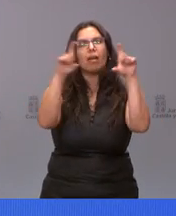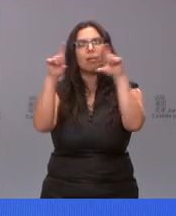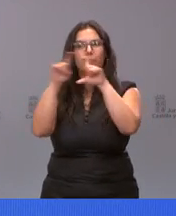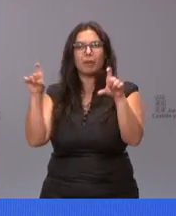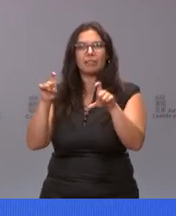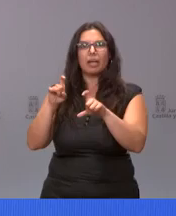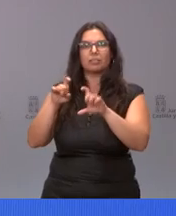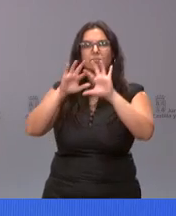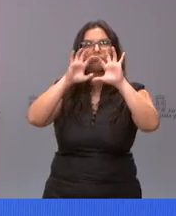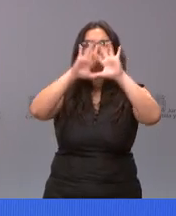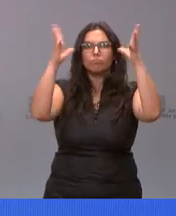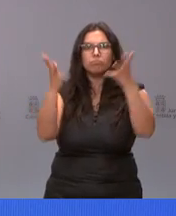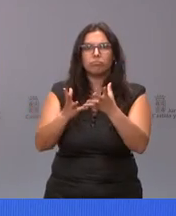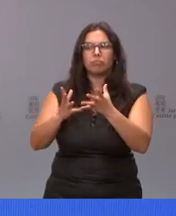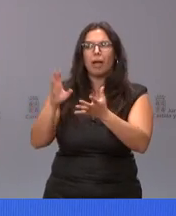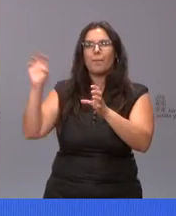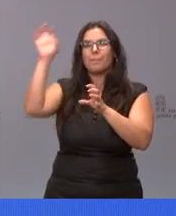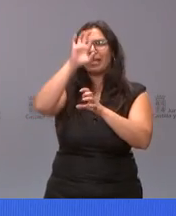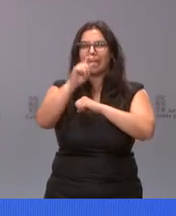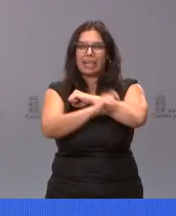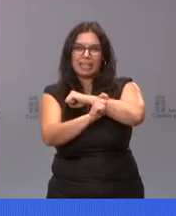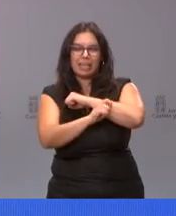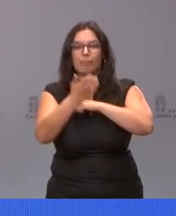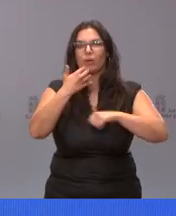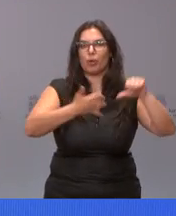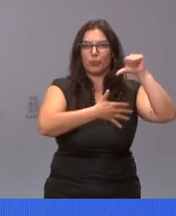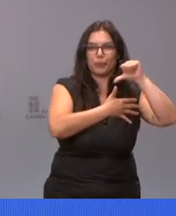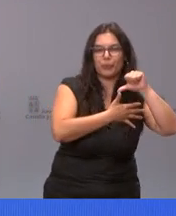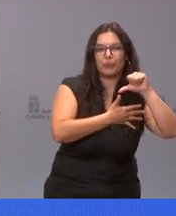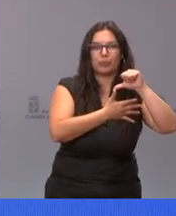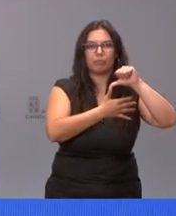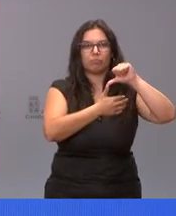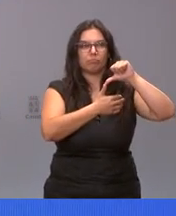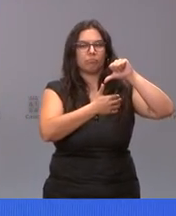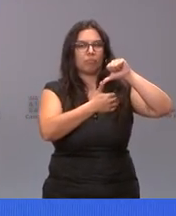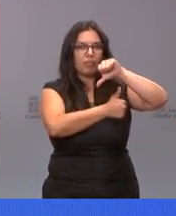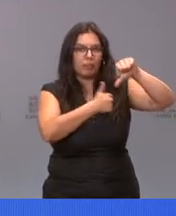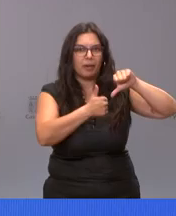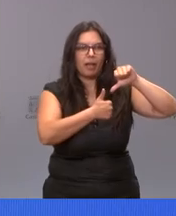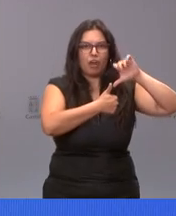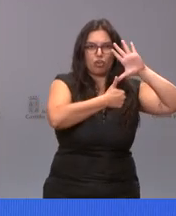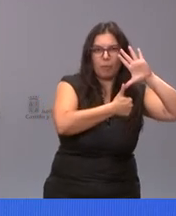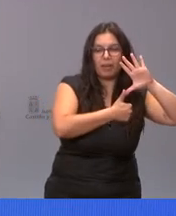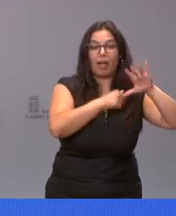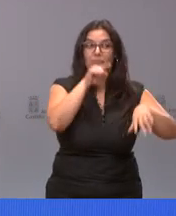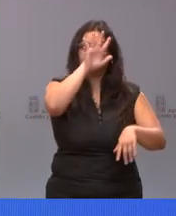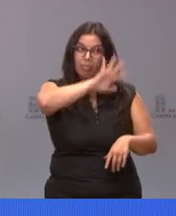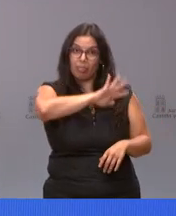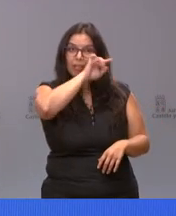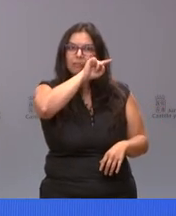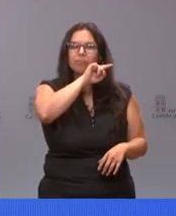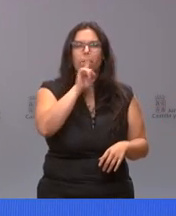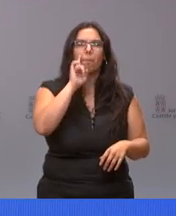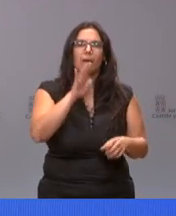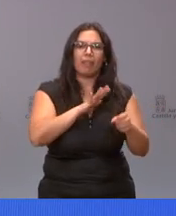en destinos estratégicos. Iberoamérica, Centroamérica, Norteamérica, nos parecen, también el